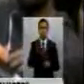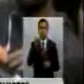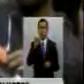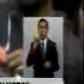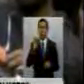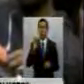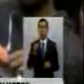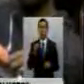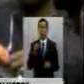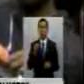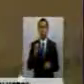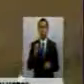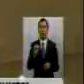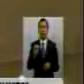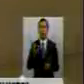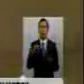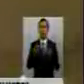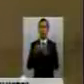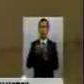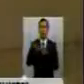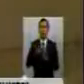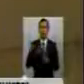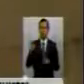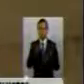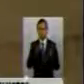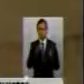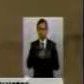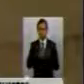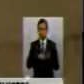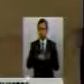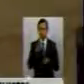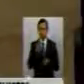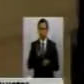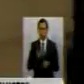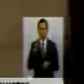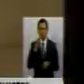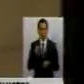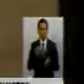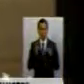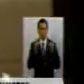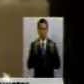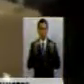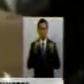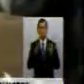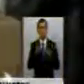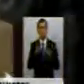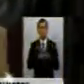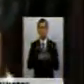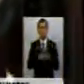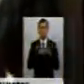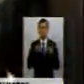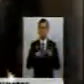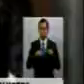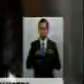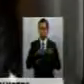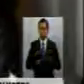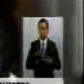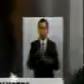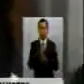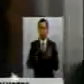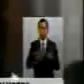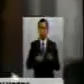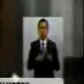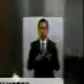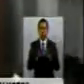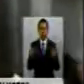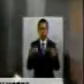de la OEA, de UNASUR, hacía notar de que era algo extraordinario, y es parte de nuestra democracia